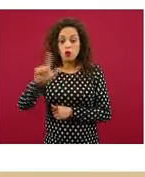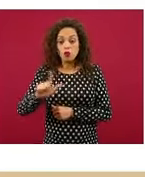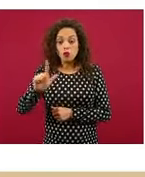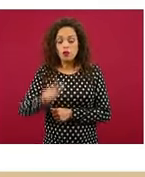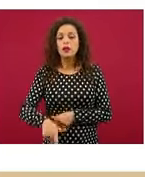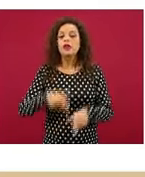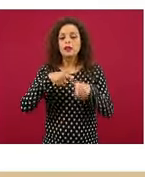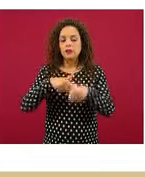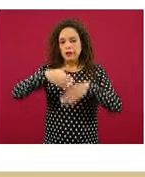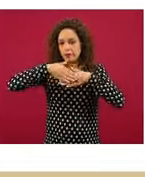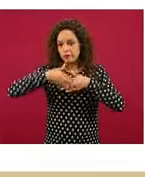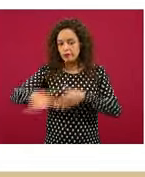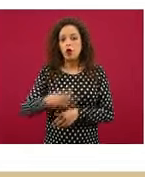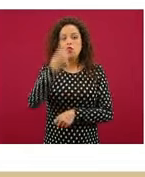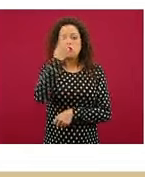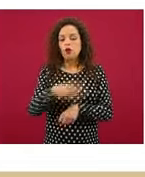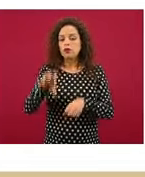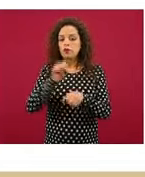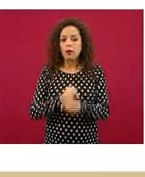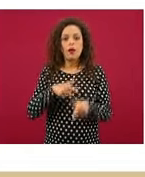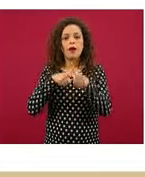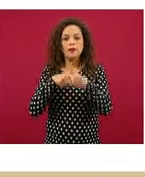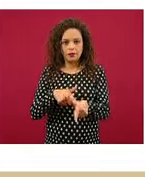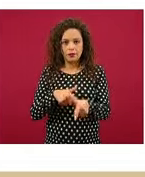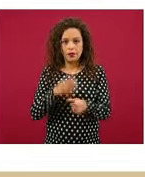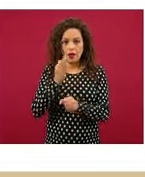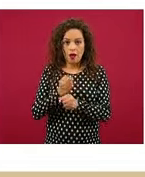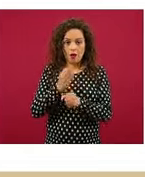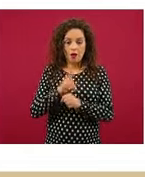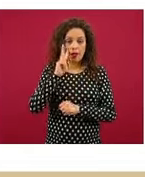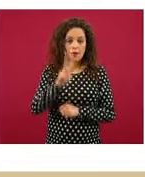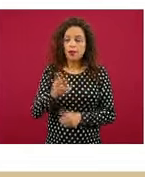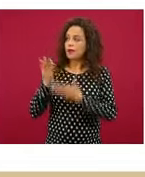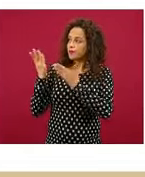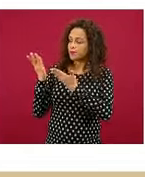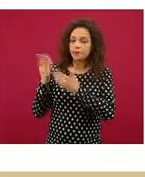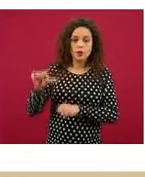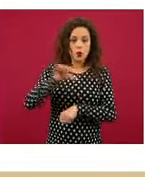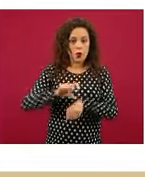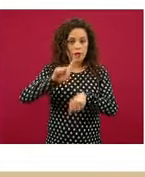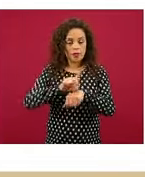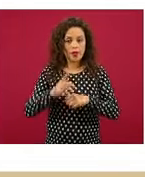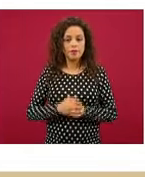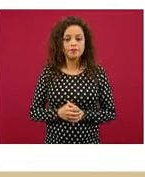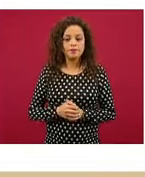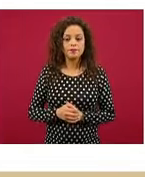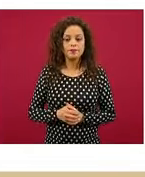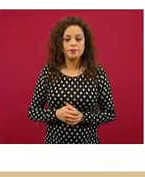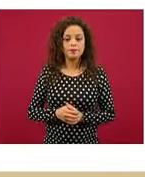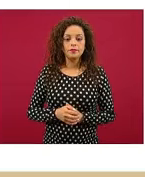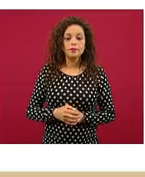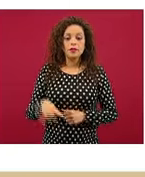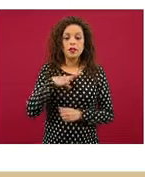2 semanas consecutivas. Para el semáforo de riesgo del día de hoy, podemos notar rápidamente que ahora